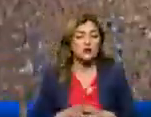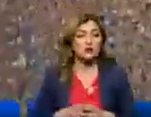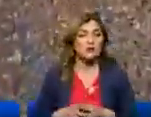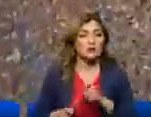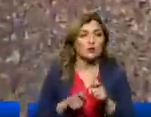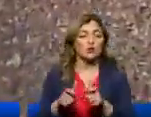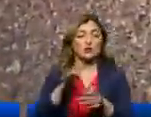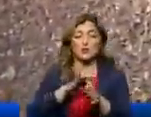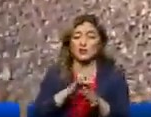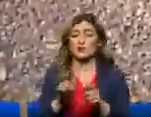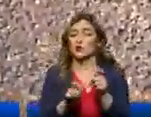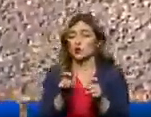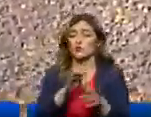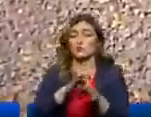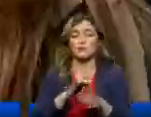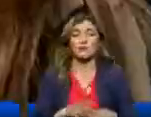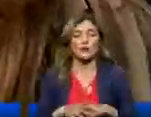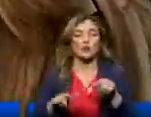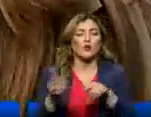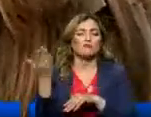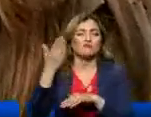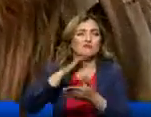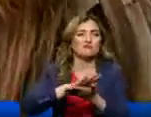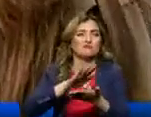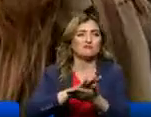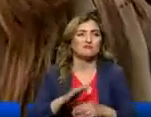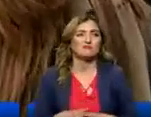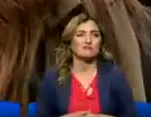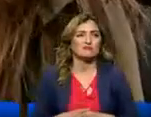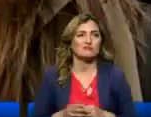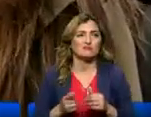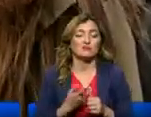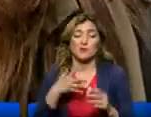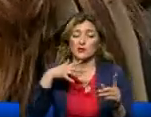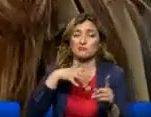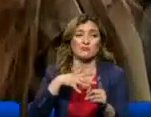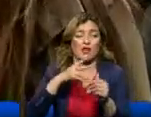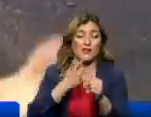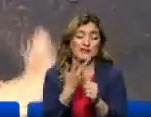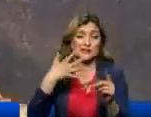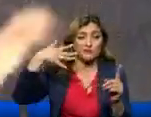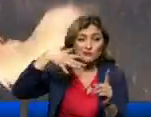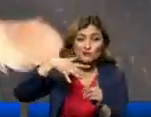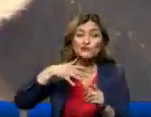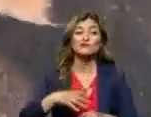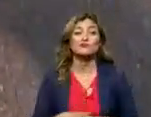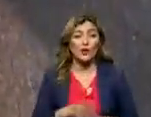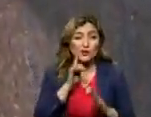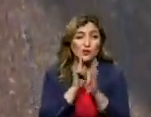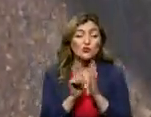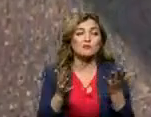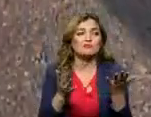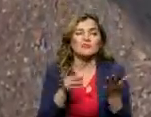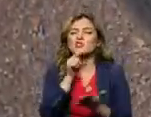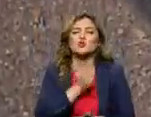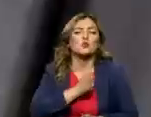corren riesgo está en un lugar tranquilo pero no del primer ataque del tercer ataque la denuncia tiene lista